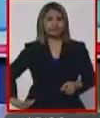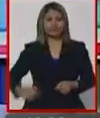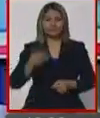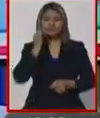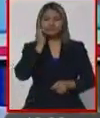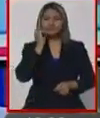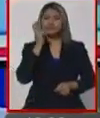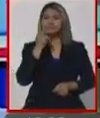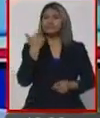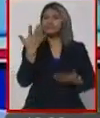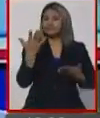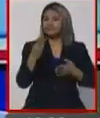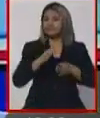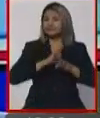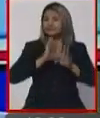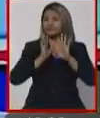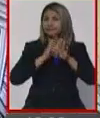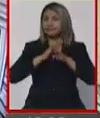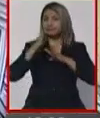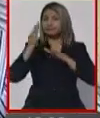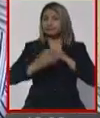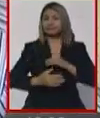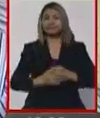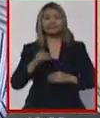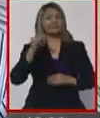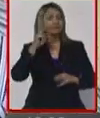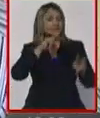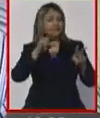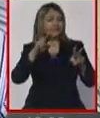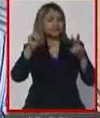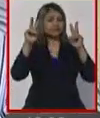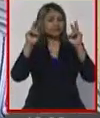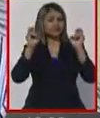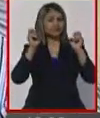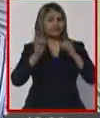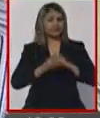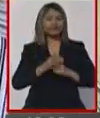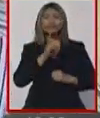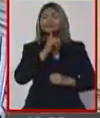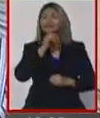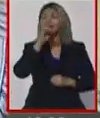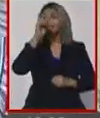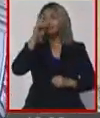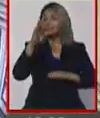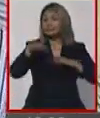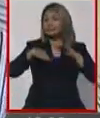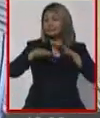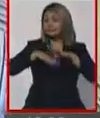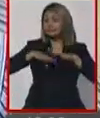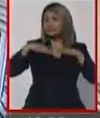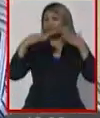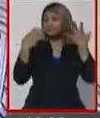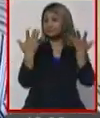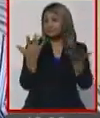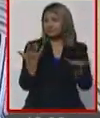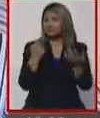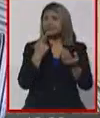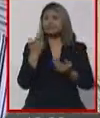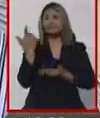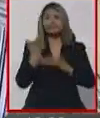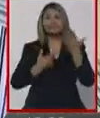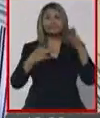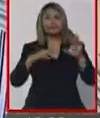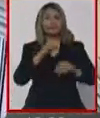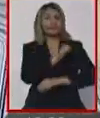presidente Evo Morales, hay repercusiones. No estamos viendo el tema real y de fondo, ¿no? Aquí lo que tienen que hacer